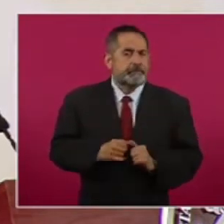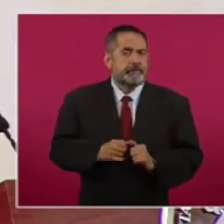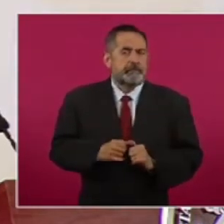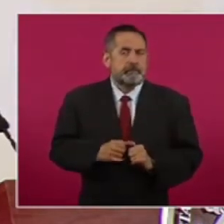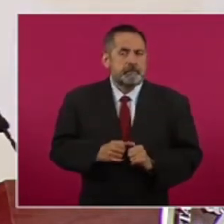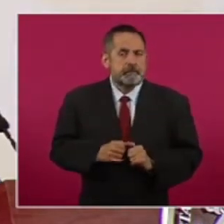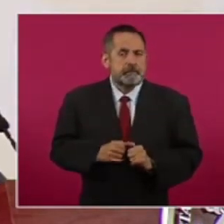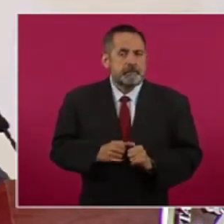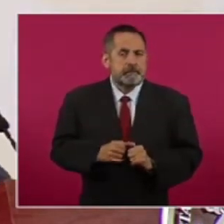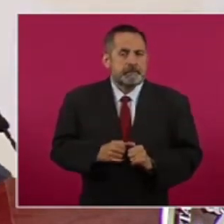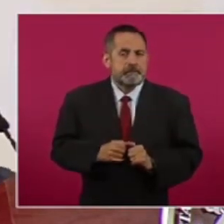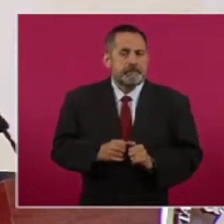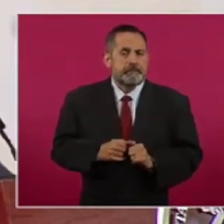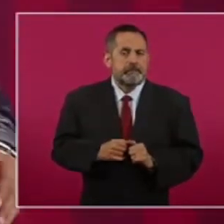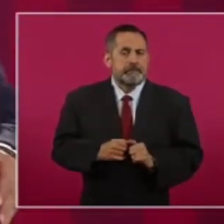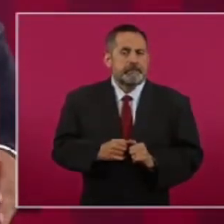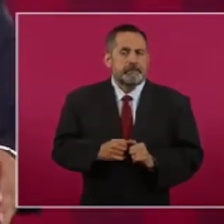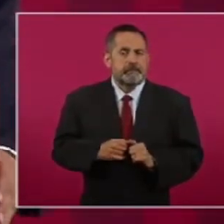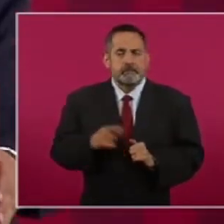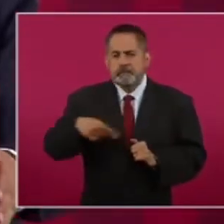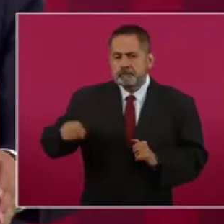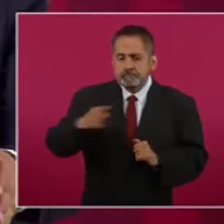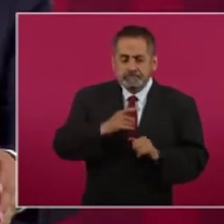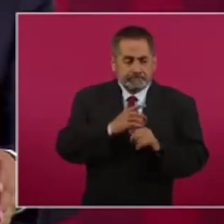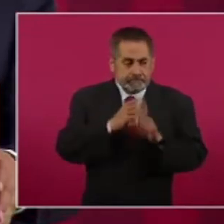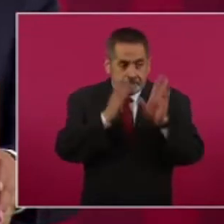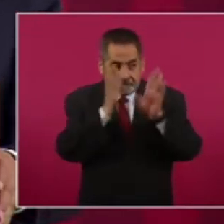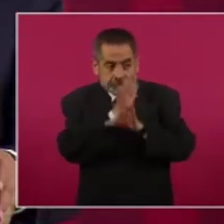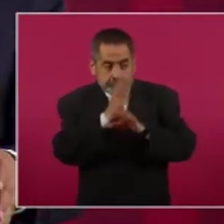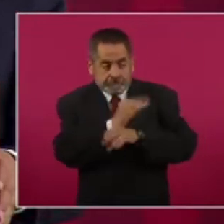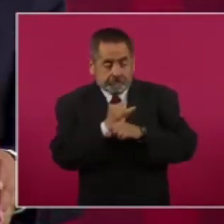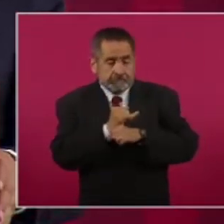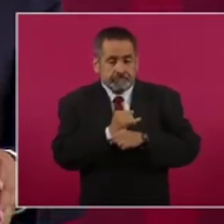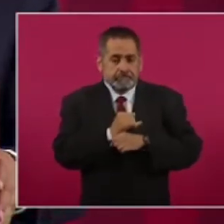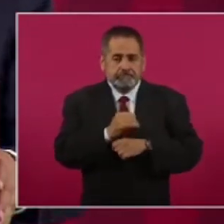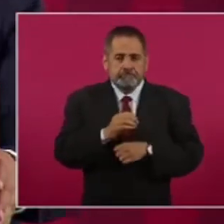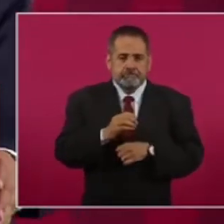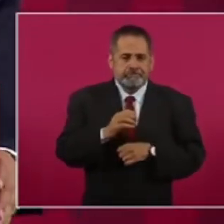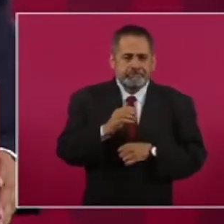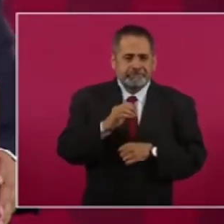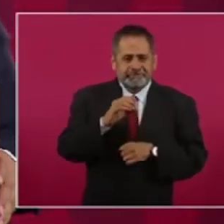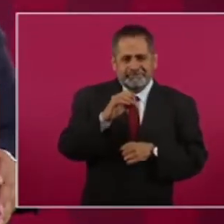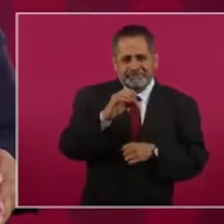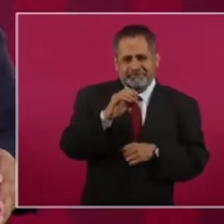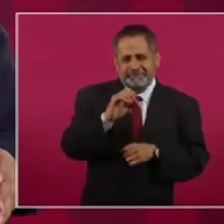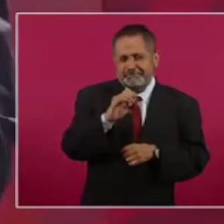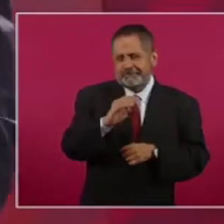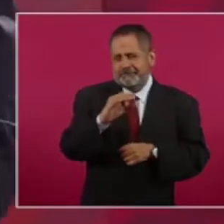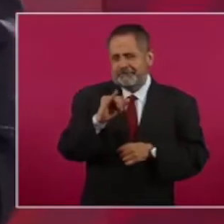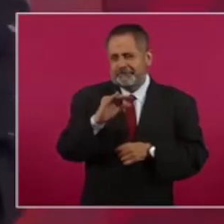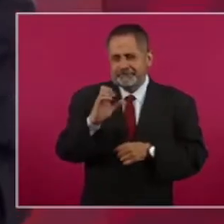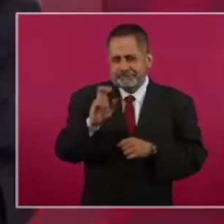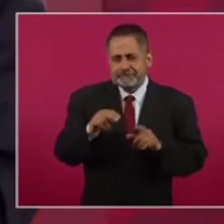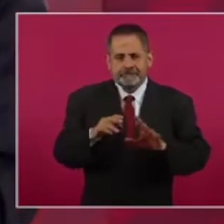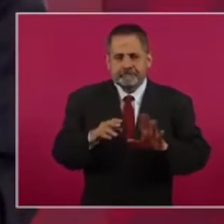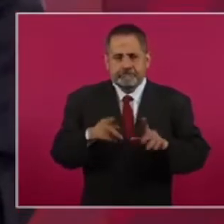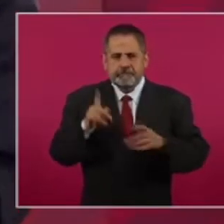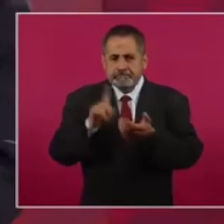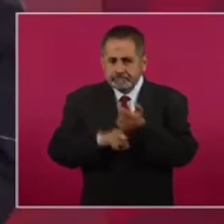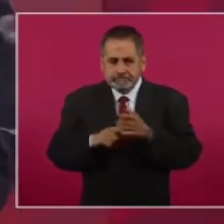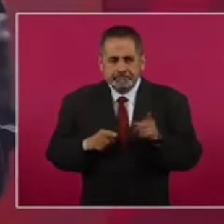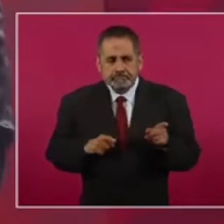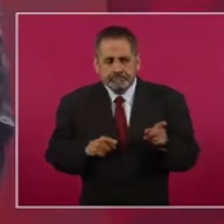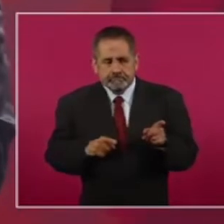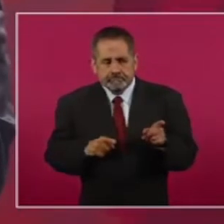ya no hay espionaje, ya no existe el CISEN, pero sí hay inteligencia.